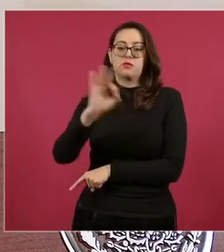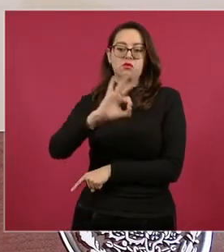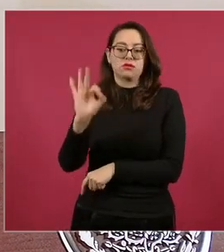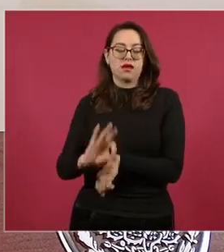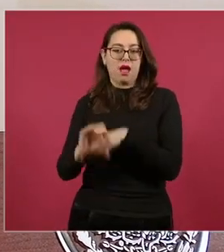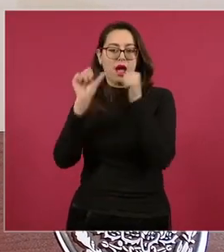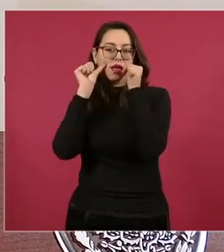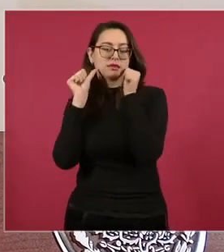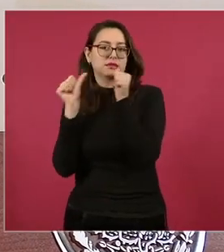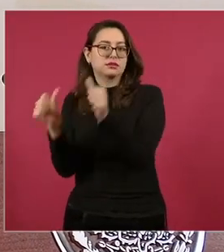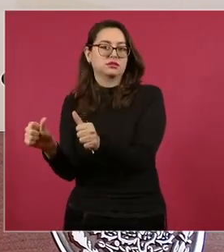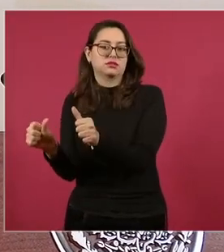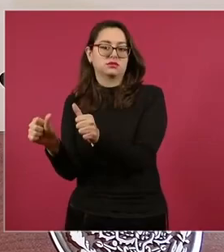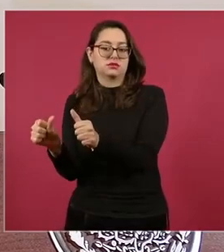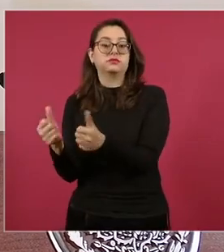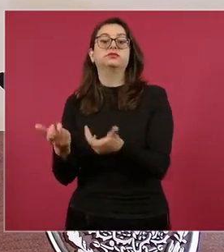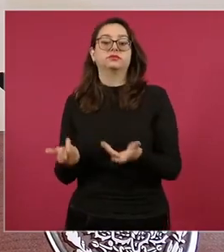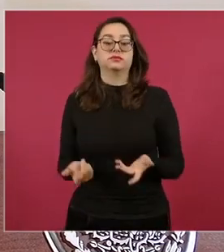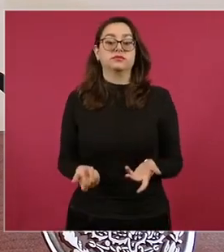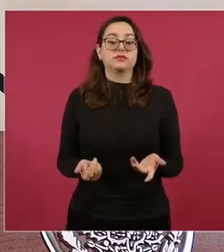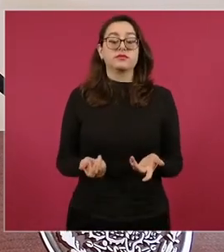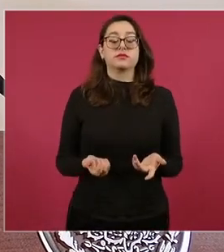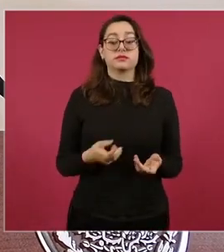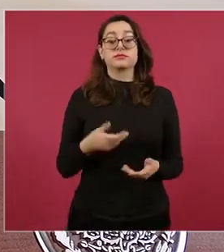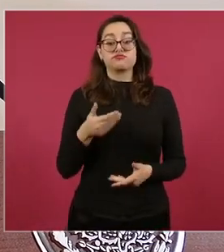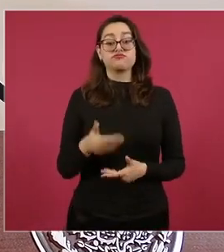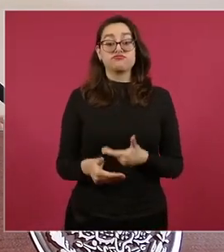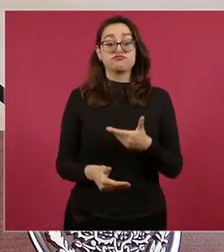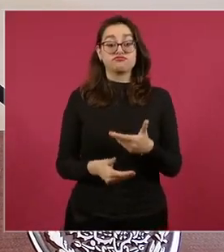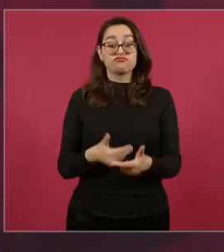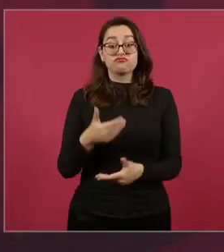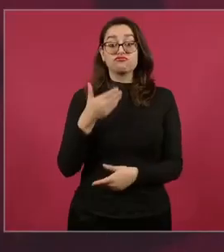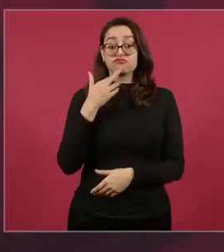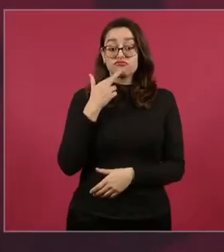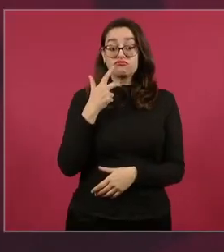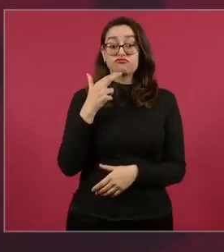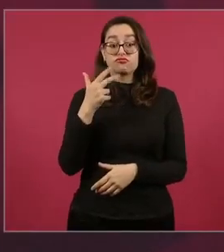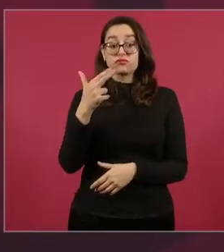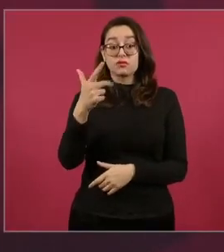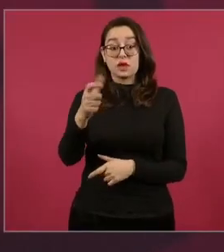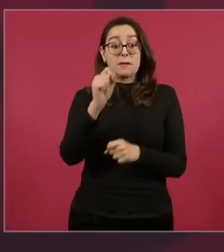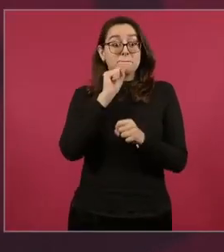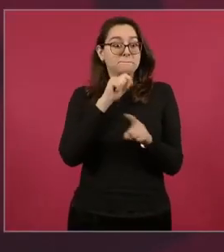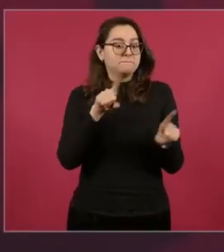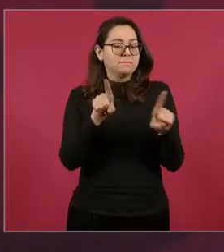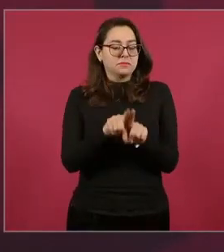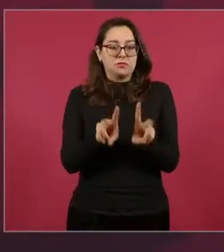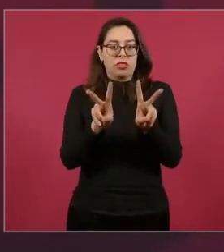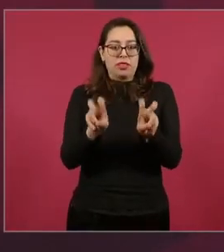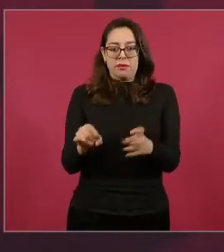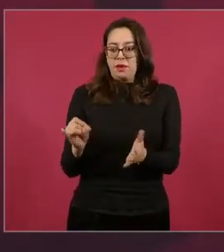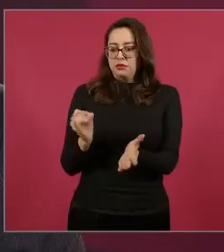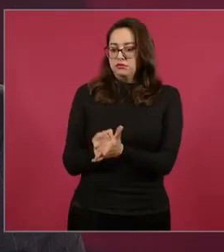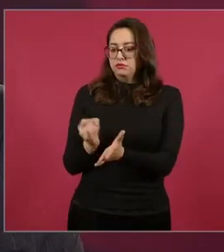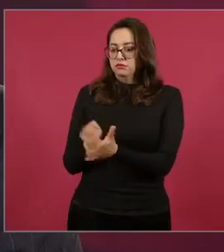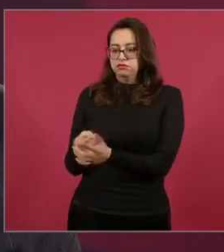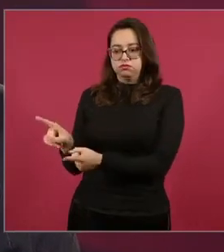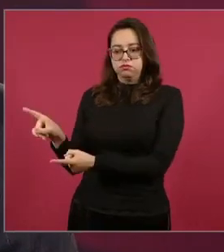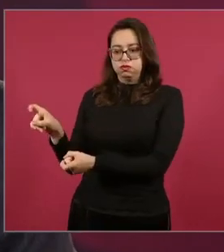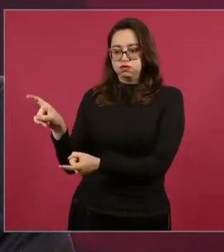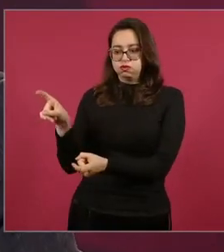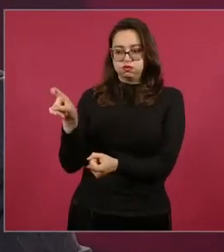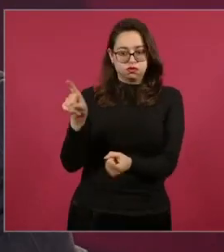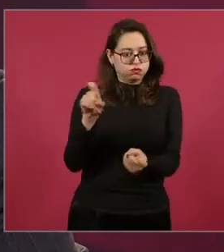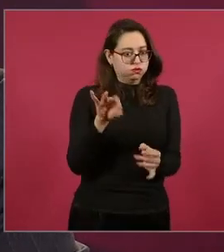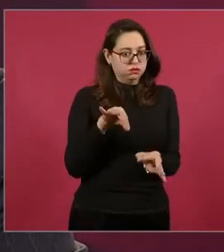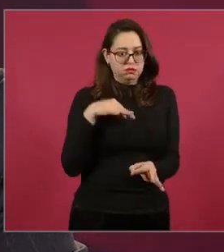Y muy bien también comentaba en la recaudación, la gente se ha portado a la altura